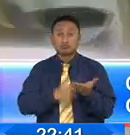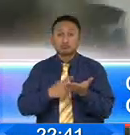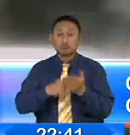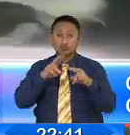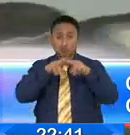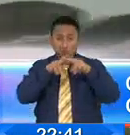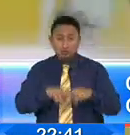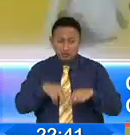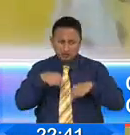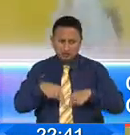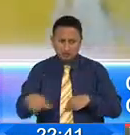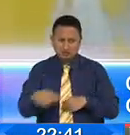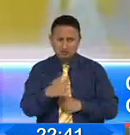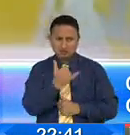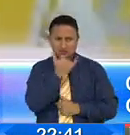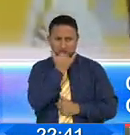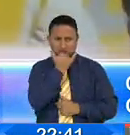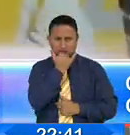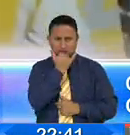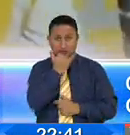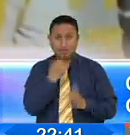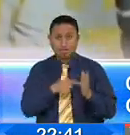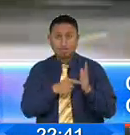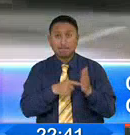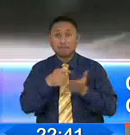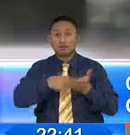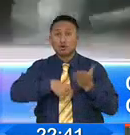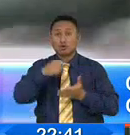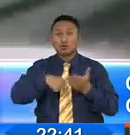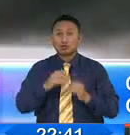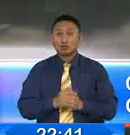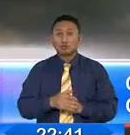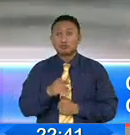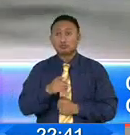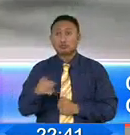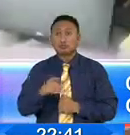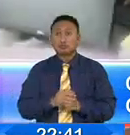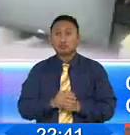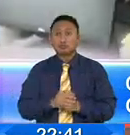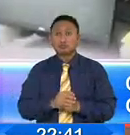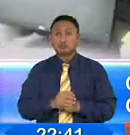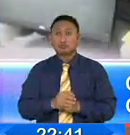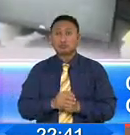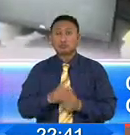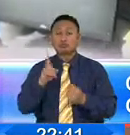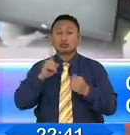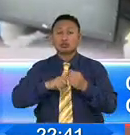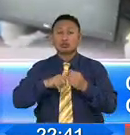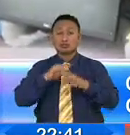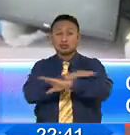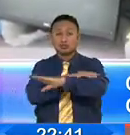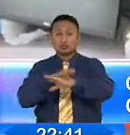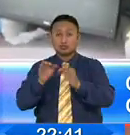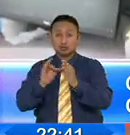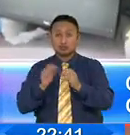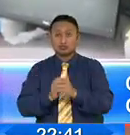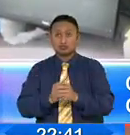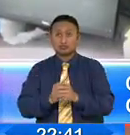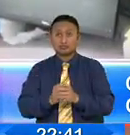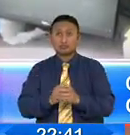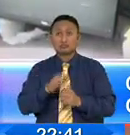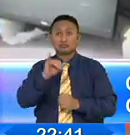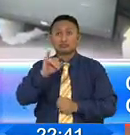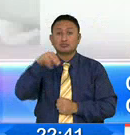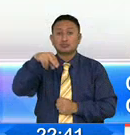varias irregularidades. Se trata de un contrato adjudicado al consorcio Repavimentación Quito, conformado por la empresa Imo Soluciones